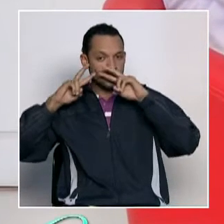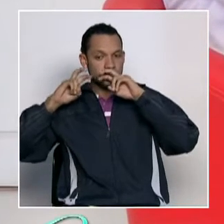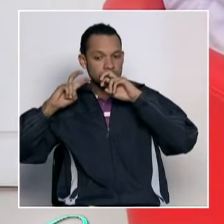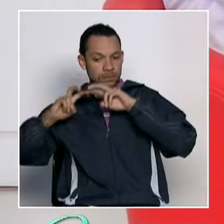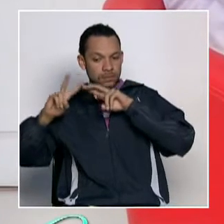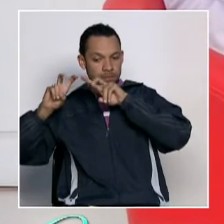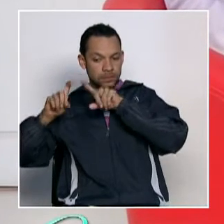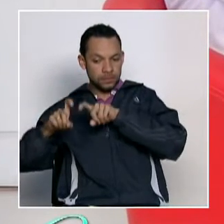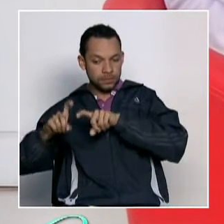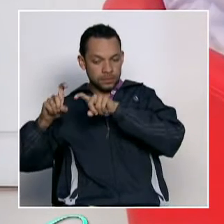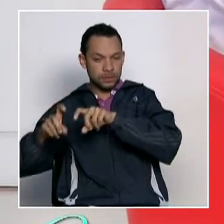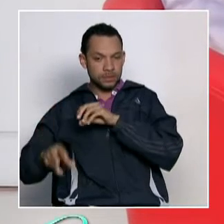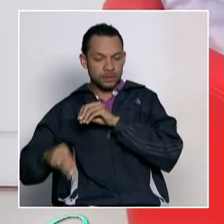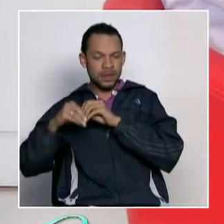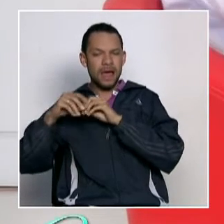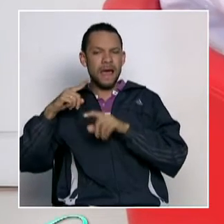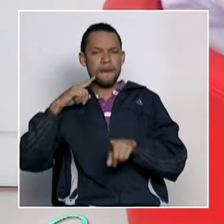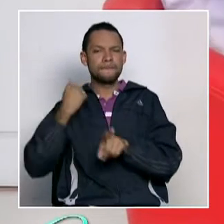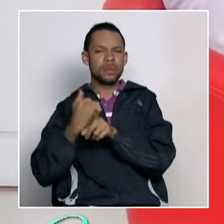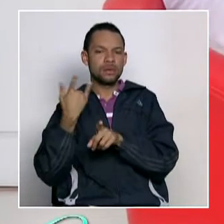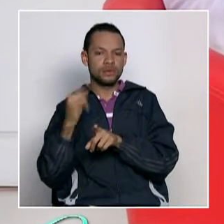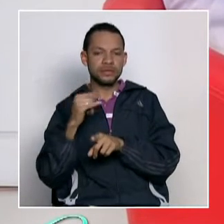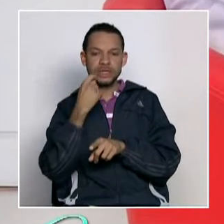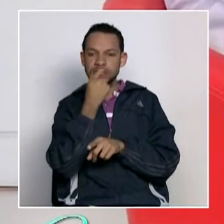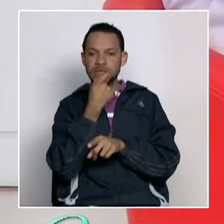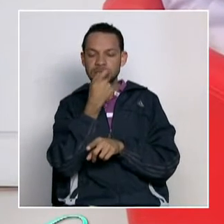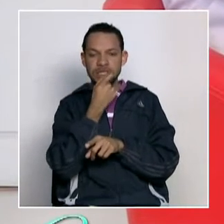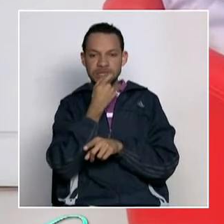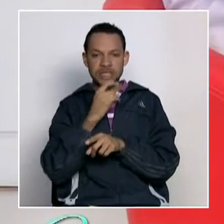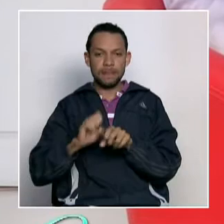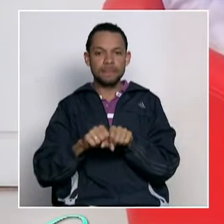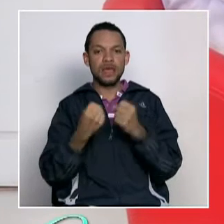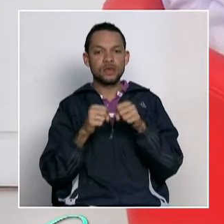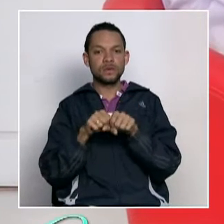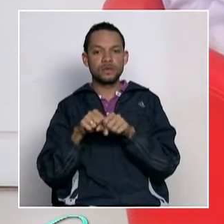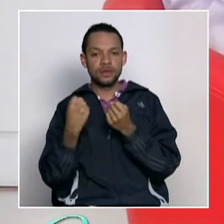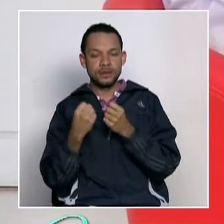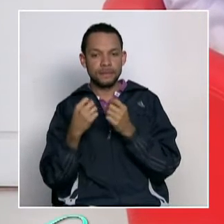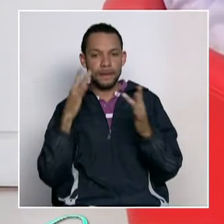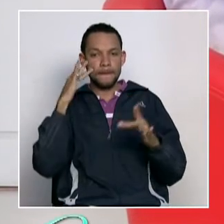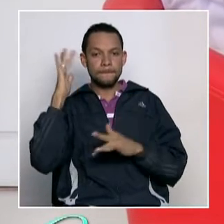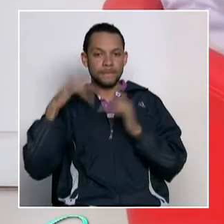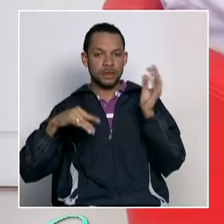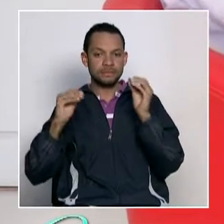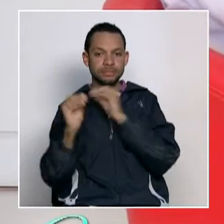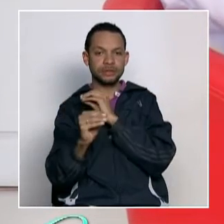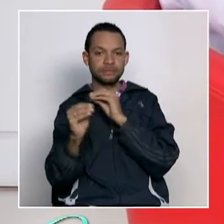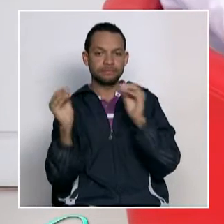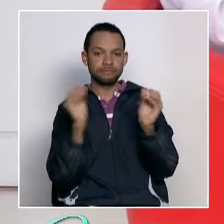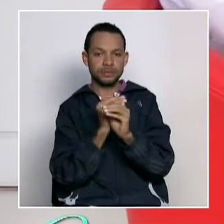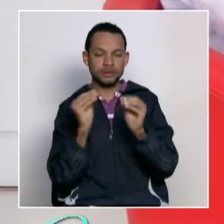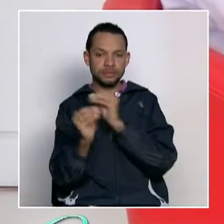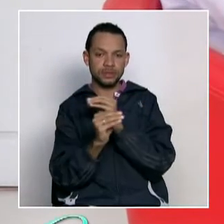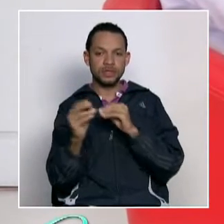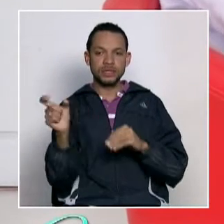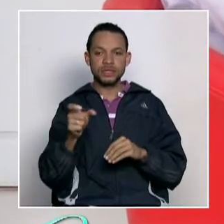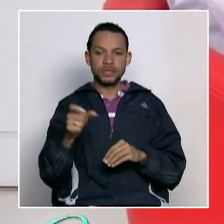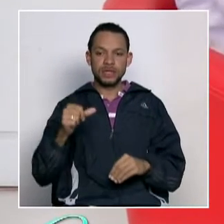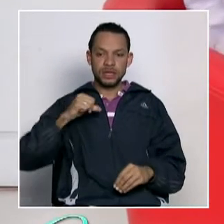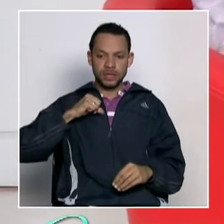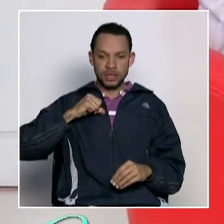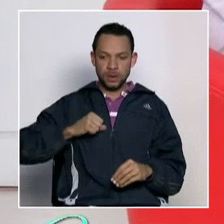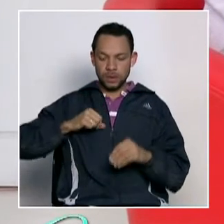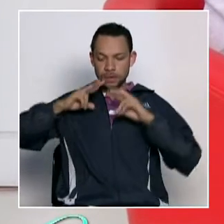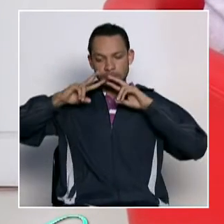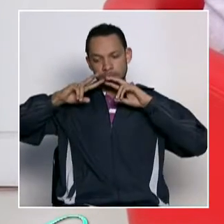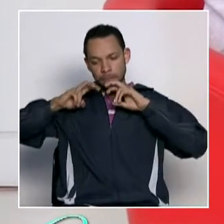en odontología neurofocal determinamos que esos dientes se estaban comportando como campos interferentes y que podían generar ese problema.